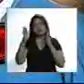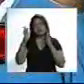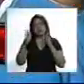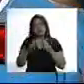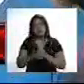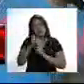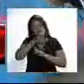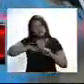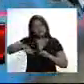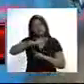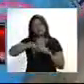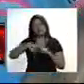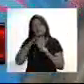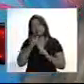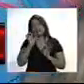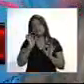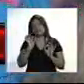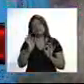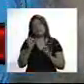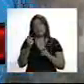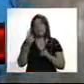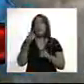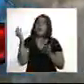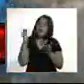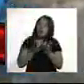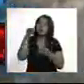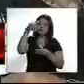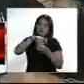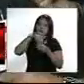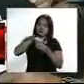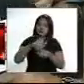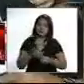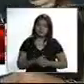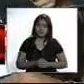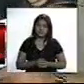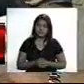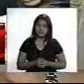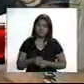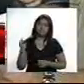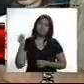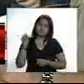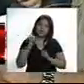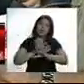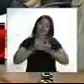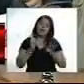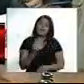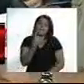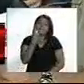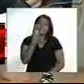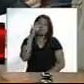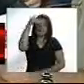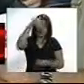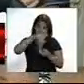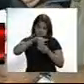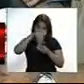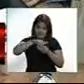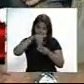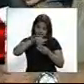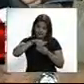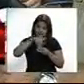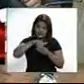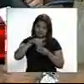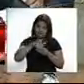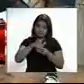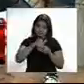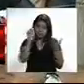una situación sobrevenida, una elección presidencial nuevamente? Sí, fíjate, claro, es el primer proceso que vamos sin